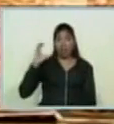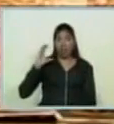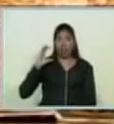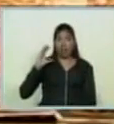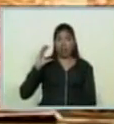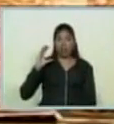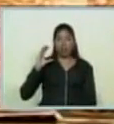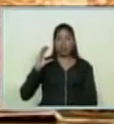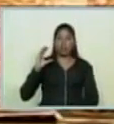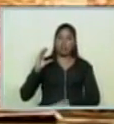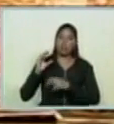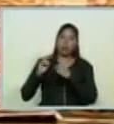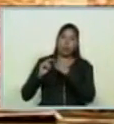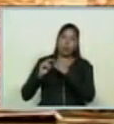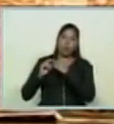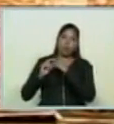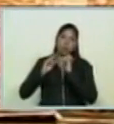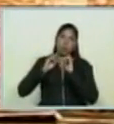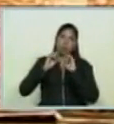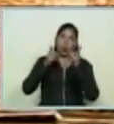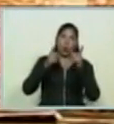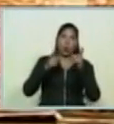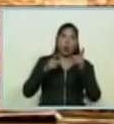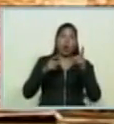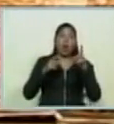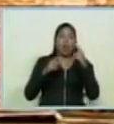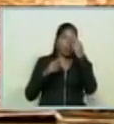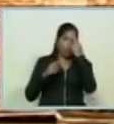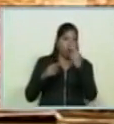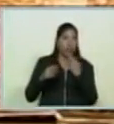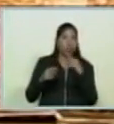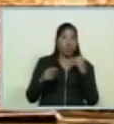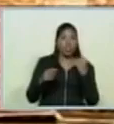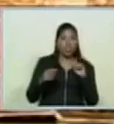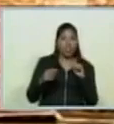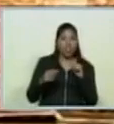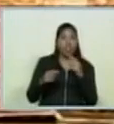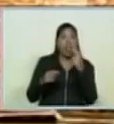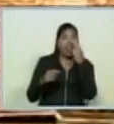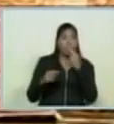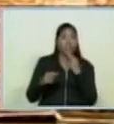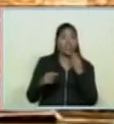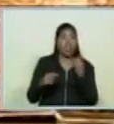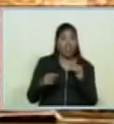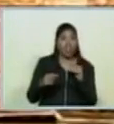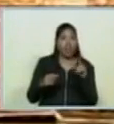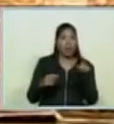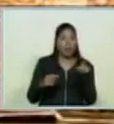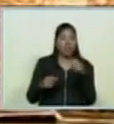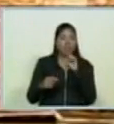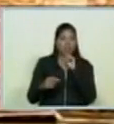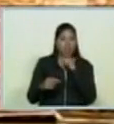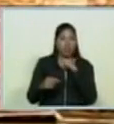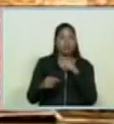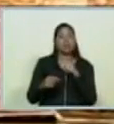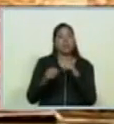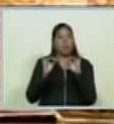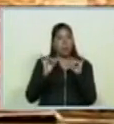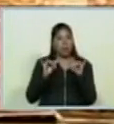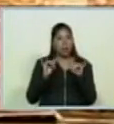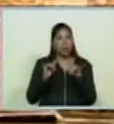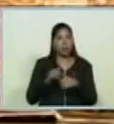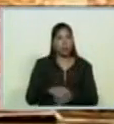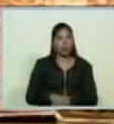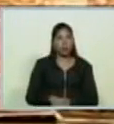Caracas-Los Teques, la carretera viejo, por allá por Macarao, ¿verdad? Macarao, Macarao. Complejo productivo